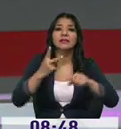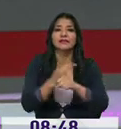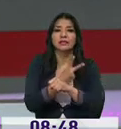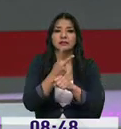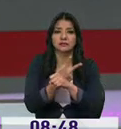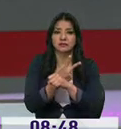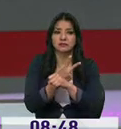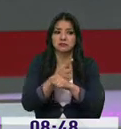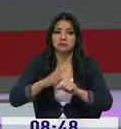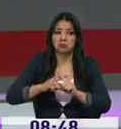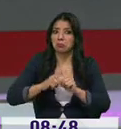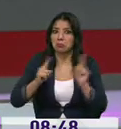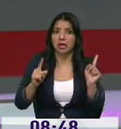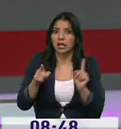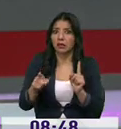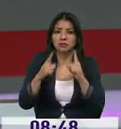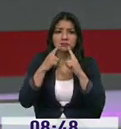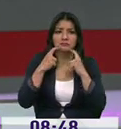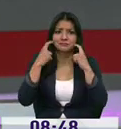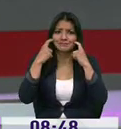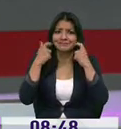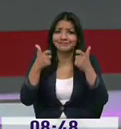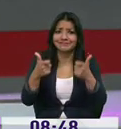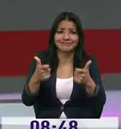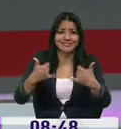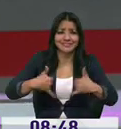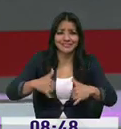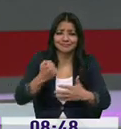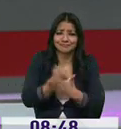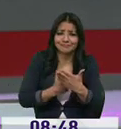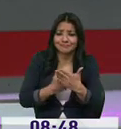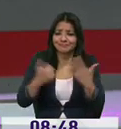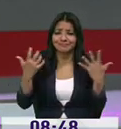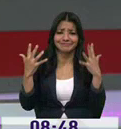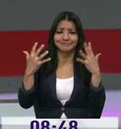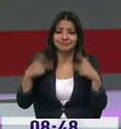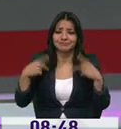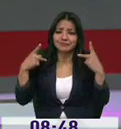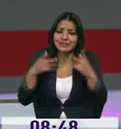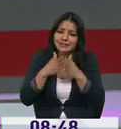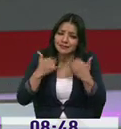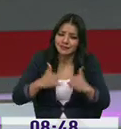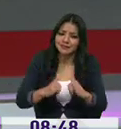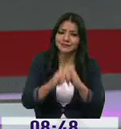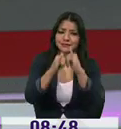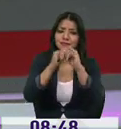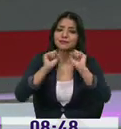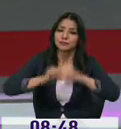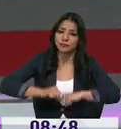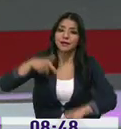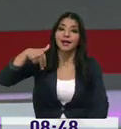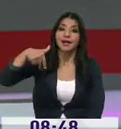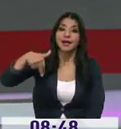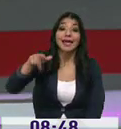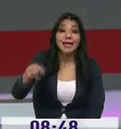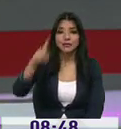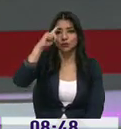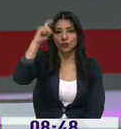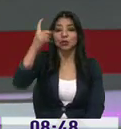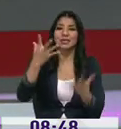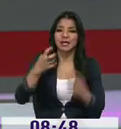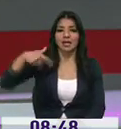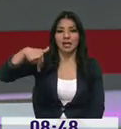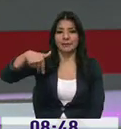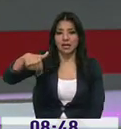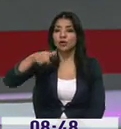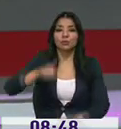de todo eso, la sonrisa de él es maravillosa y pues claro, le sigue pidiendo a la vida que le permita caminar. Así que no lo puede hacer